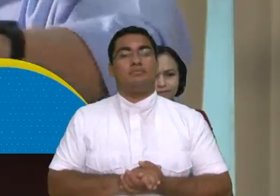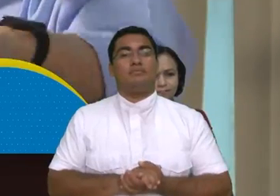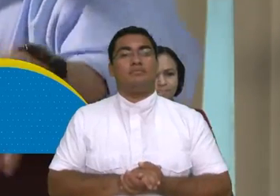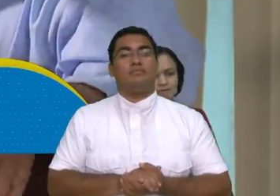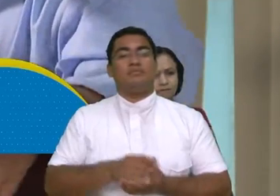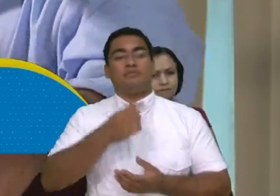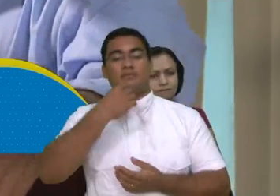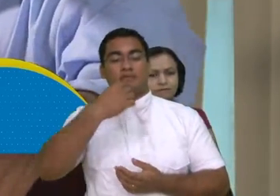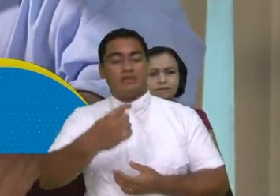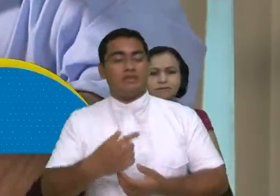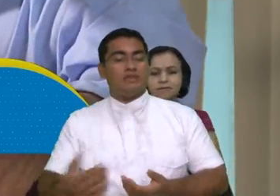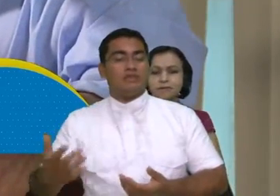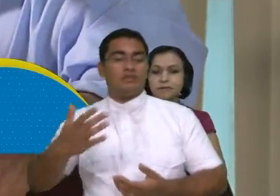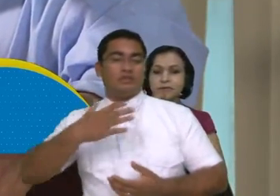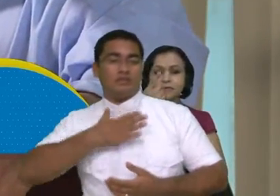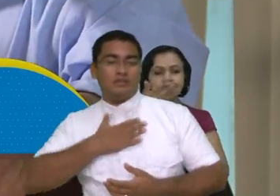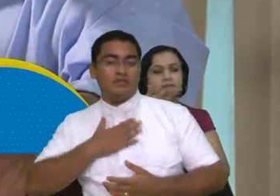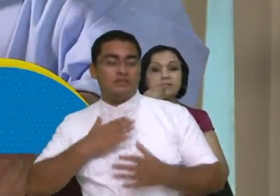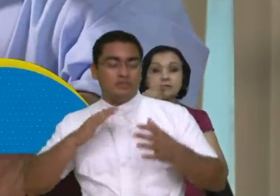Dígale que aquí estamos nosotros.